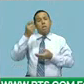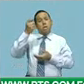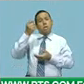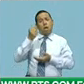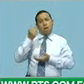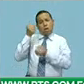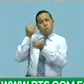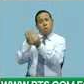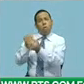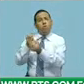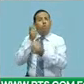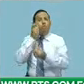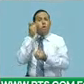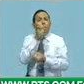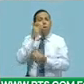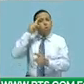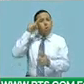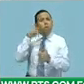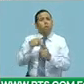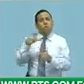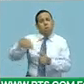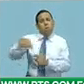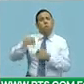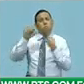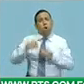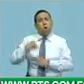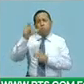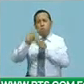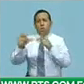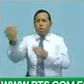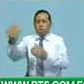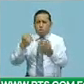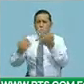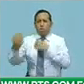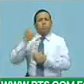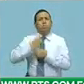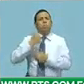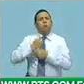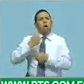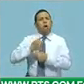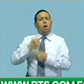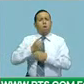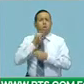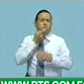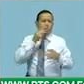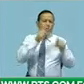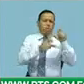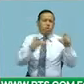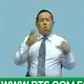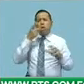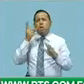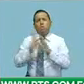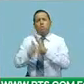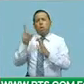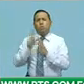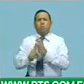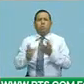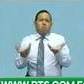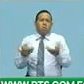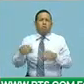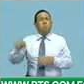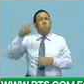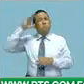para contratar personal que atienda todas las denuncias de los ciudadanos modernizar a la policía